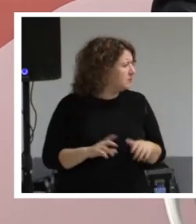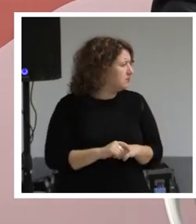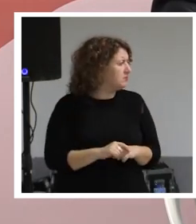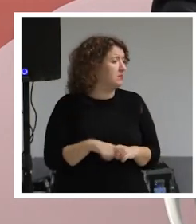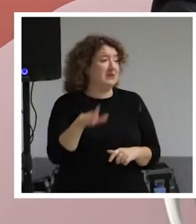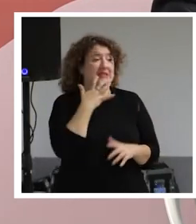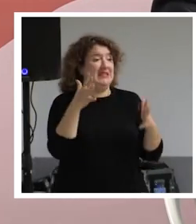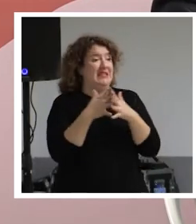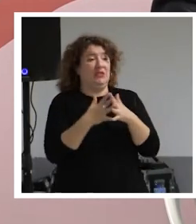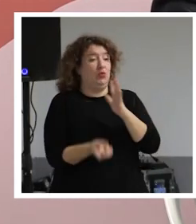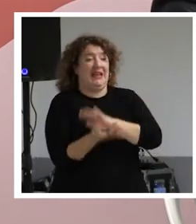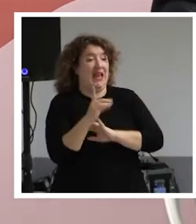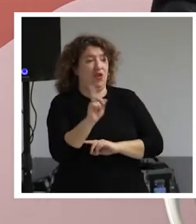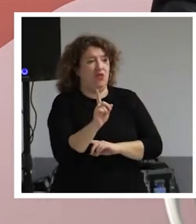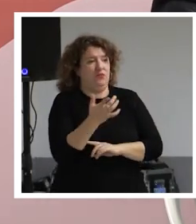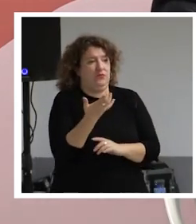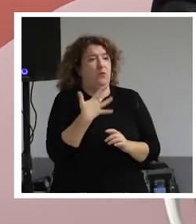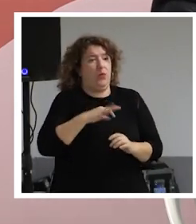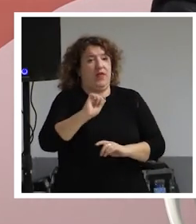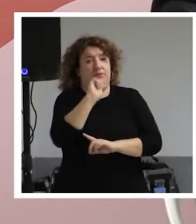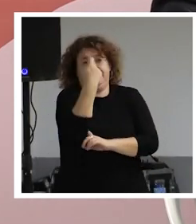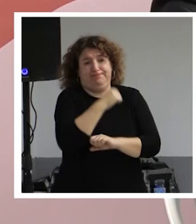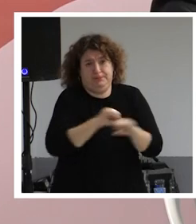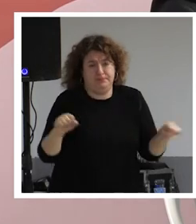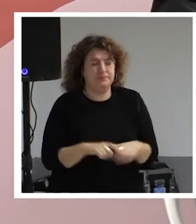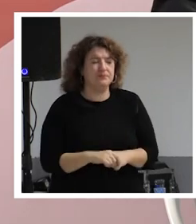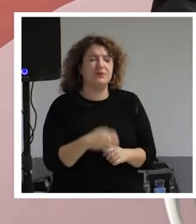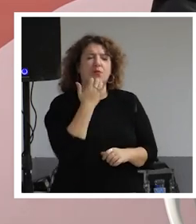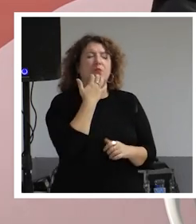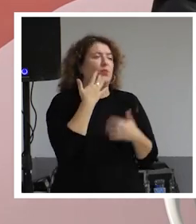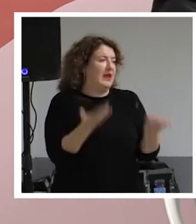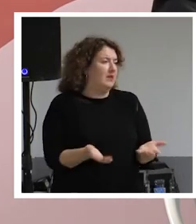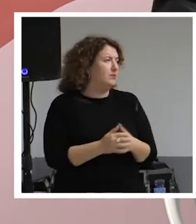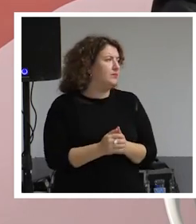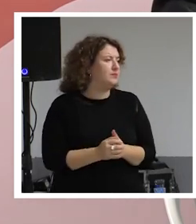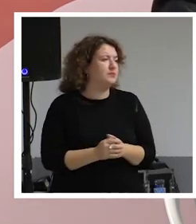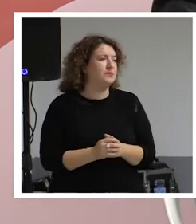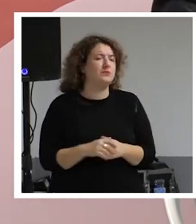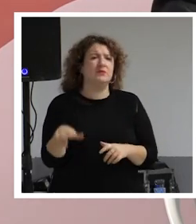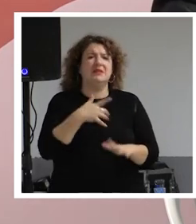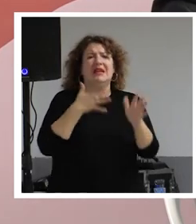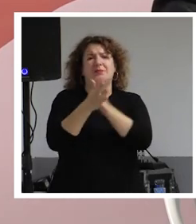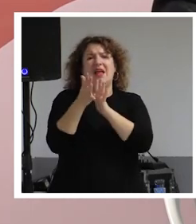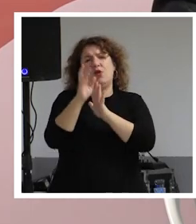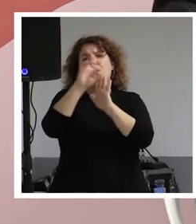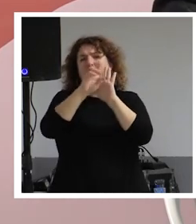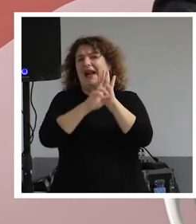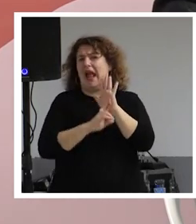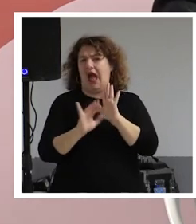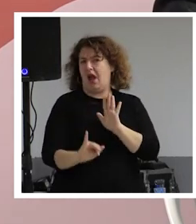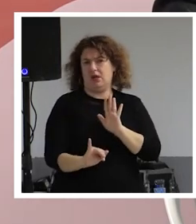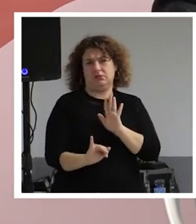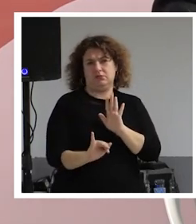es decir participando yo puedo influir mi opinión importa y eso no es fácil de lograr si no se construyen